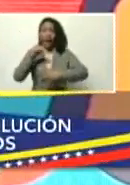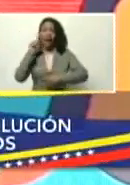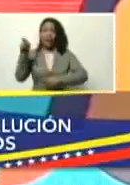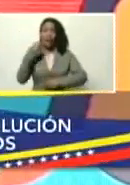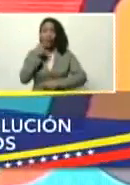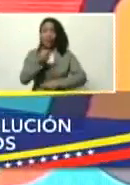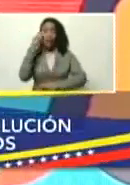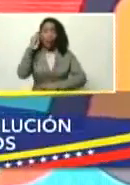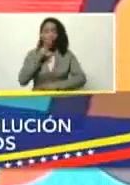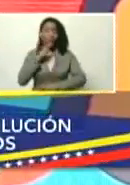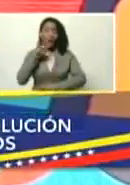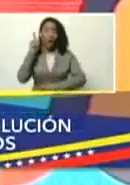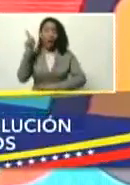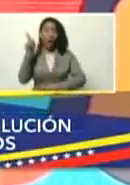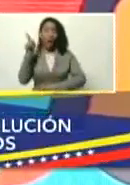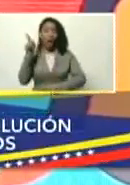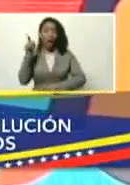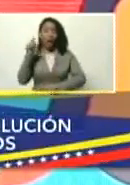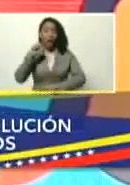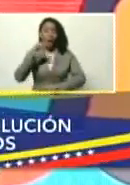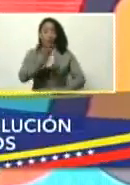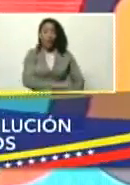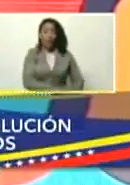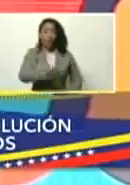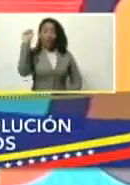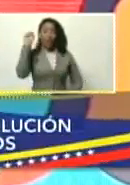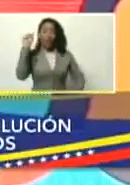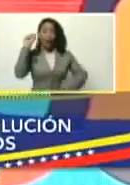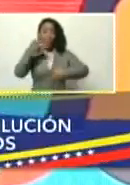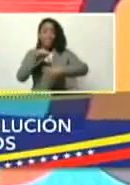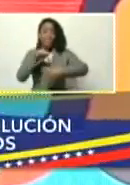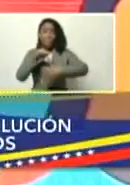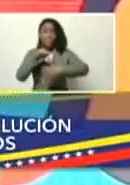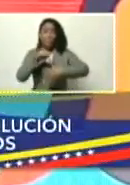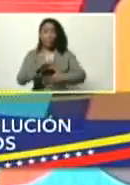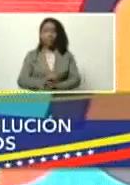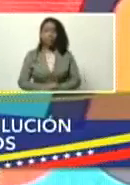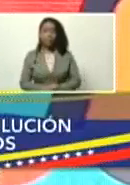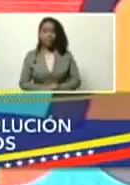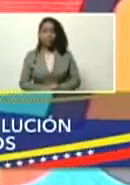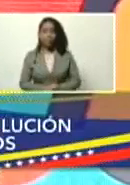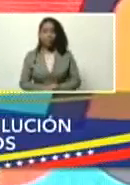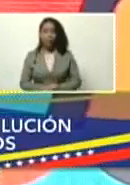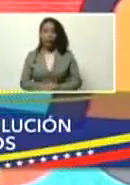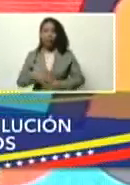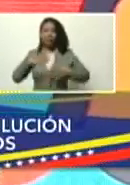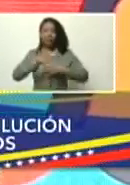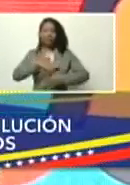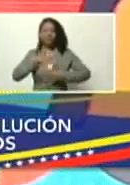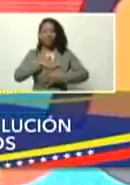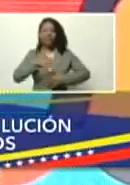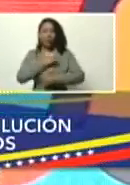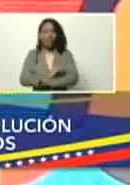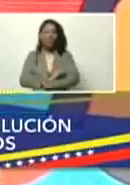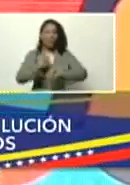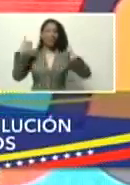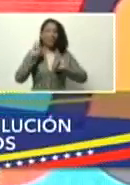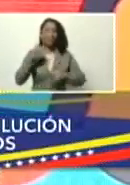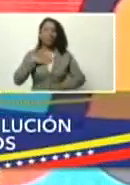Bolívar a San Martín, el libertador de América del Sur. El gozo colmó mis sentimientos.